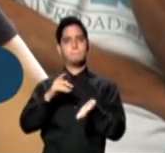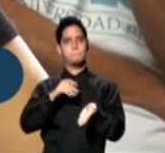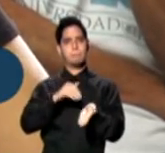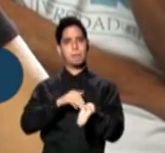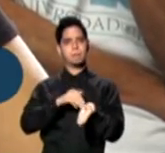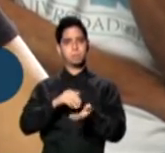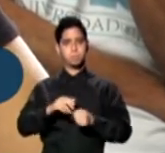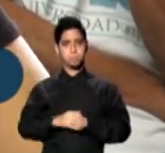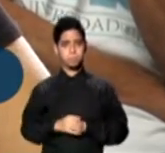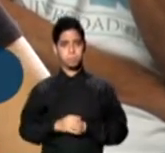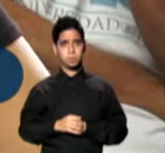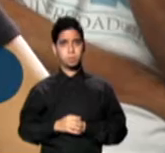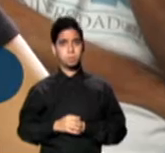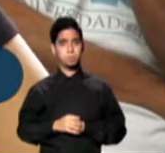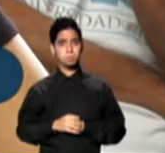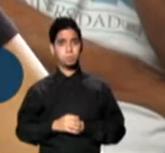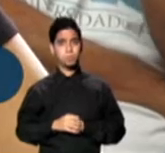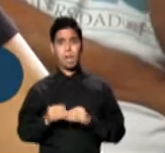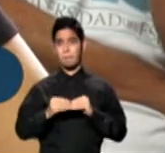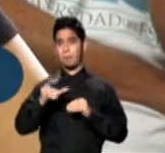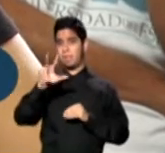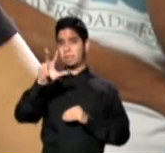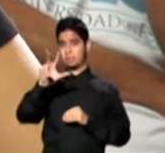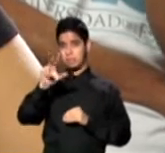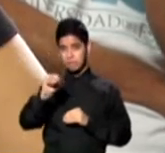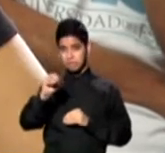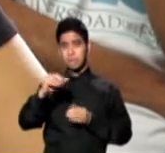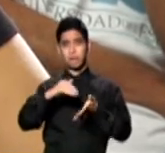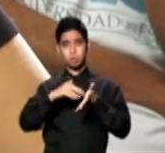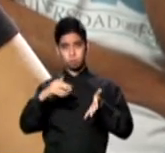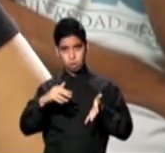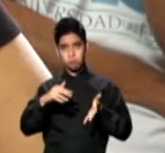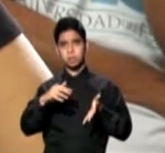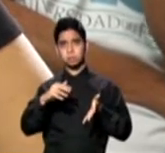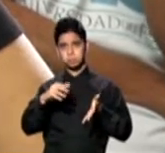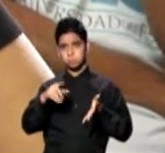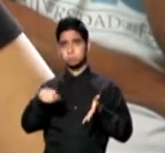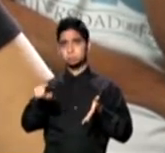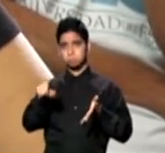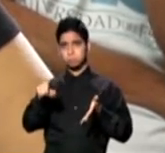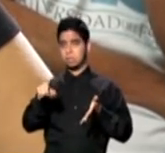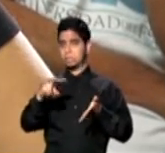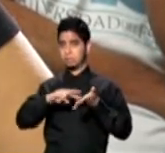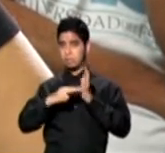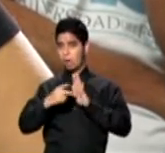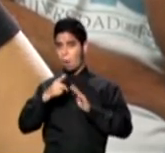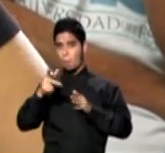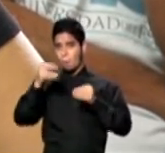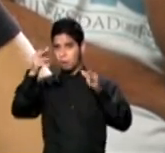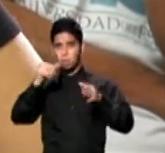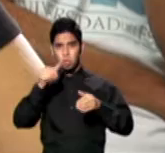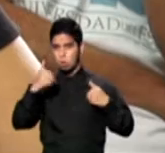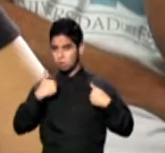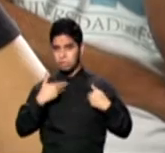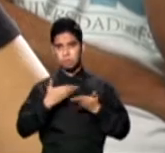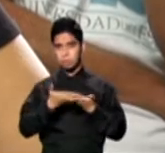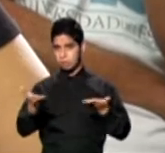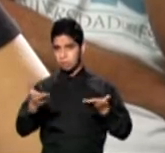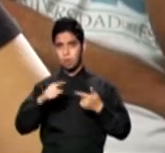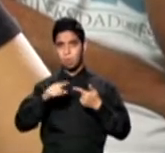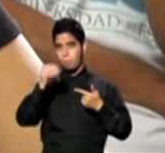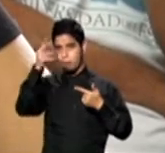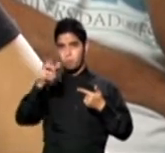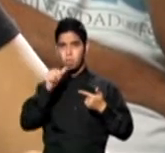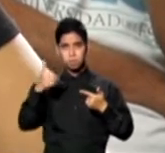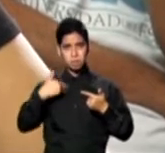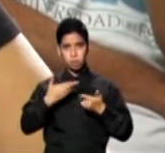de 30 estudiantes en la mayoría de las escuelas superiores en hacinamiento. Los maestros no tienen materiales, los maestros no tienen recursos,